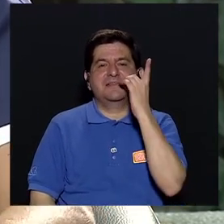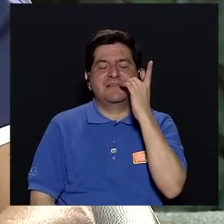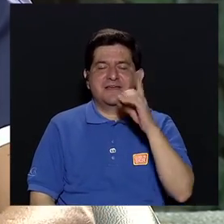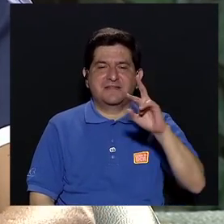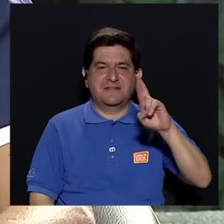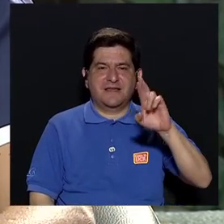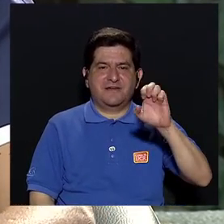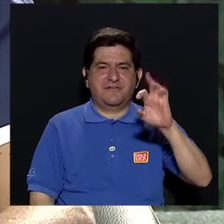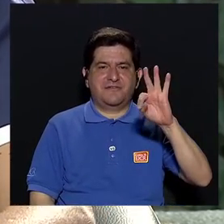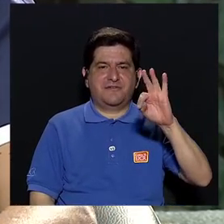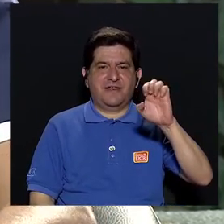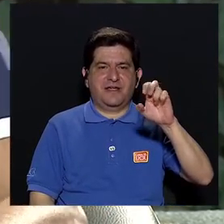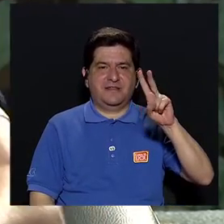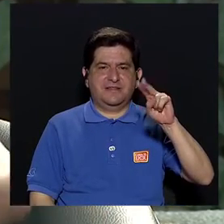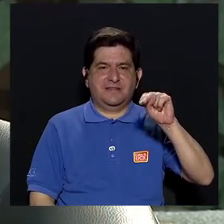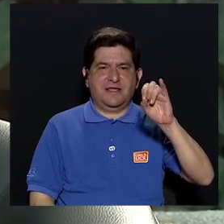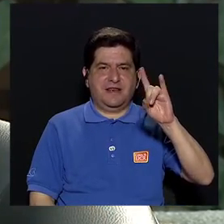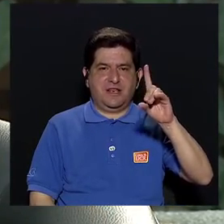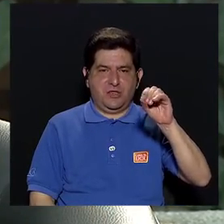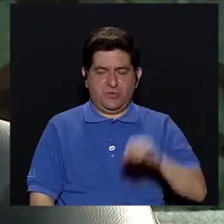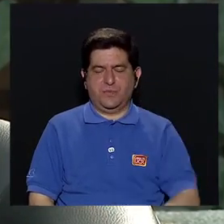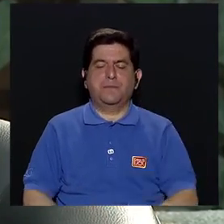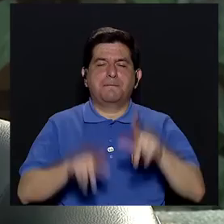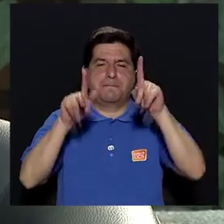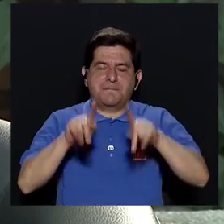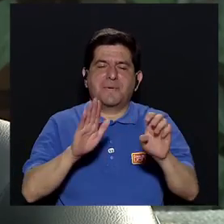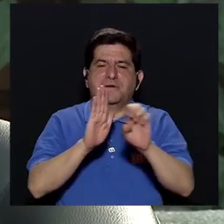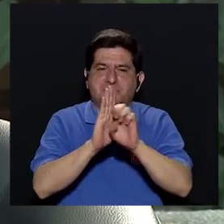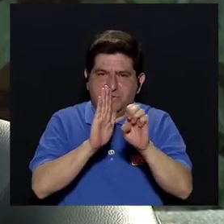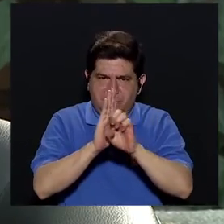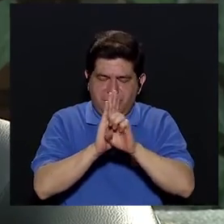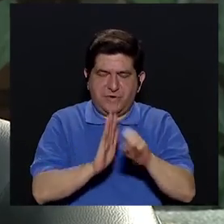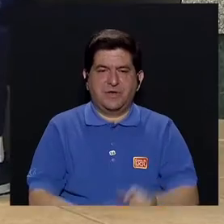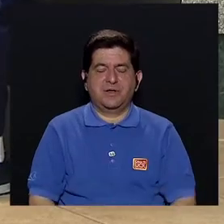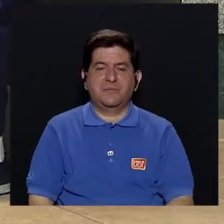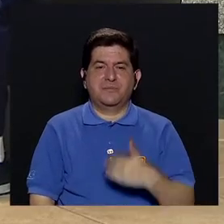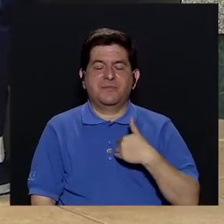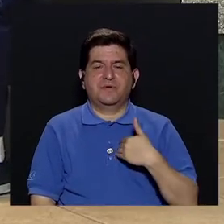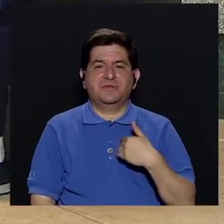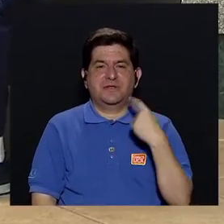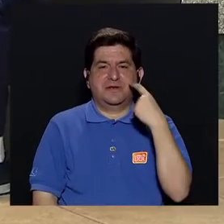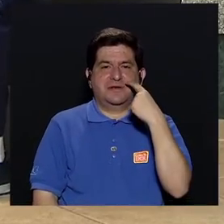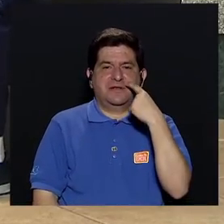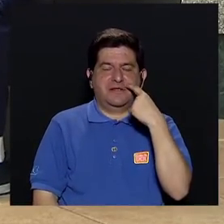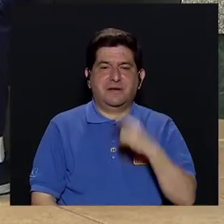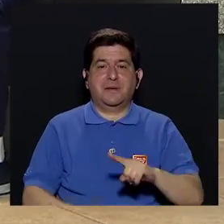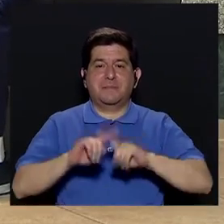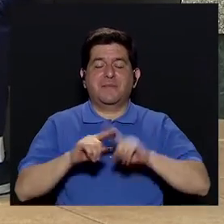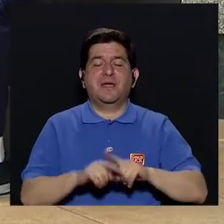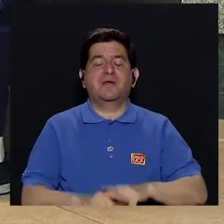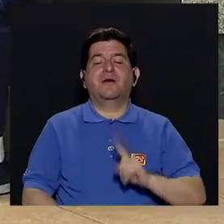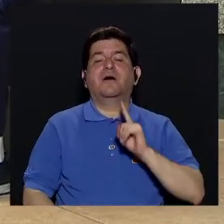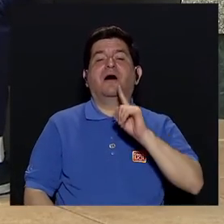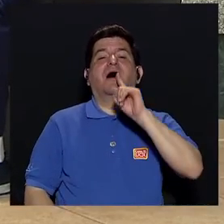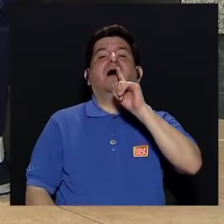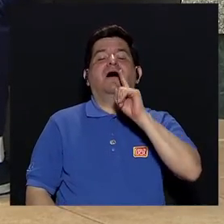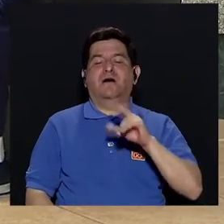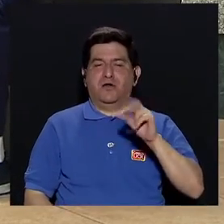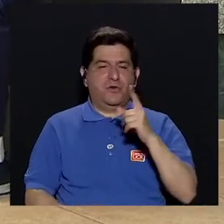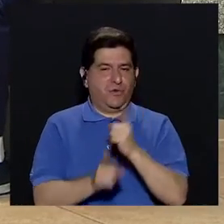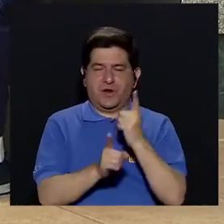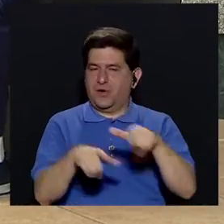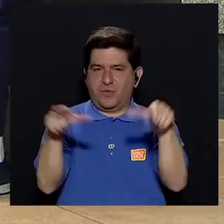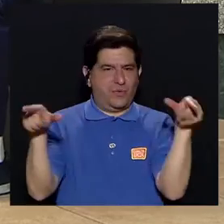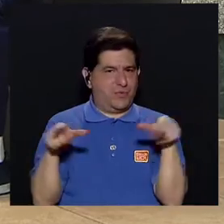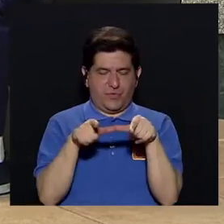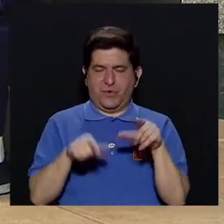retenidos, ¿verdad? Personas que, por ejemplo, tienen los colmillos aquí en el paladar. no los tienen